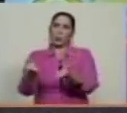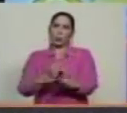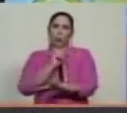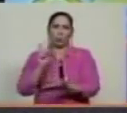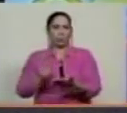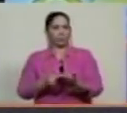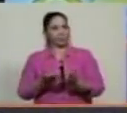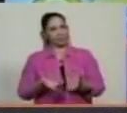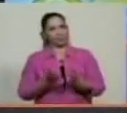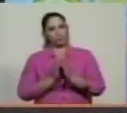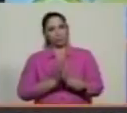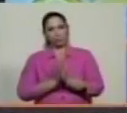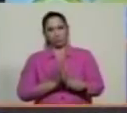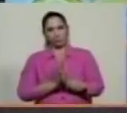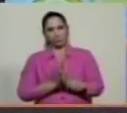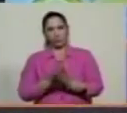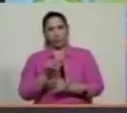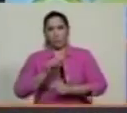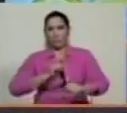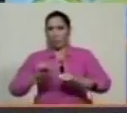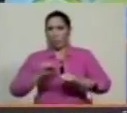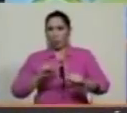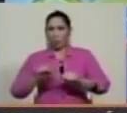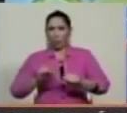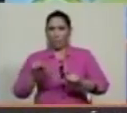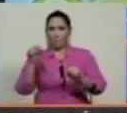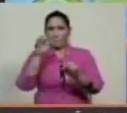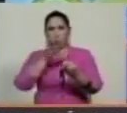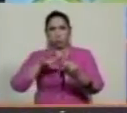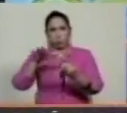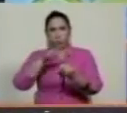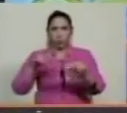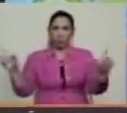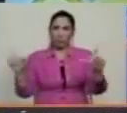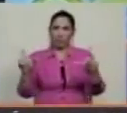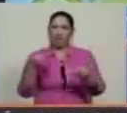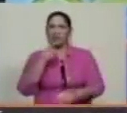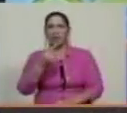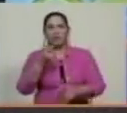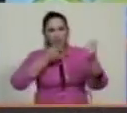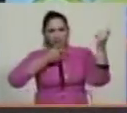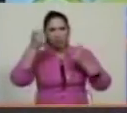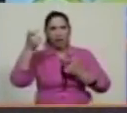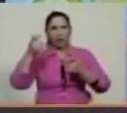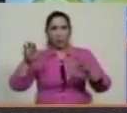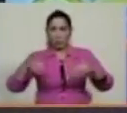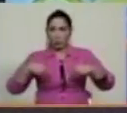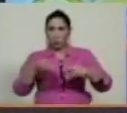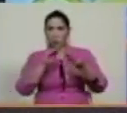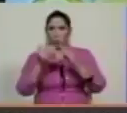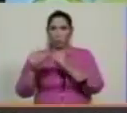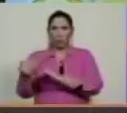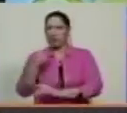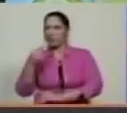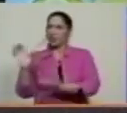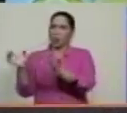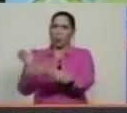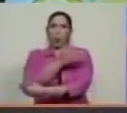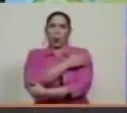porque hay una gran maquinaria mediática. ¿Qué dijo la derecha cuando el comandante Chávez asomó lo de las comunas y los consejos